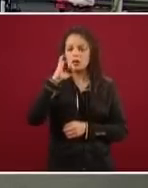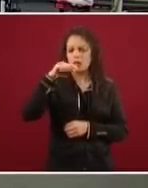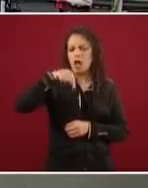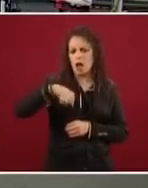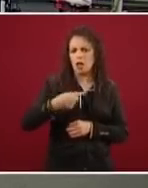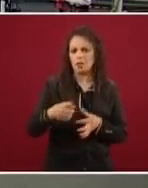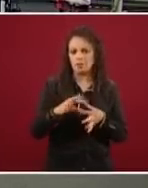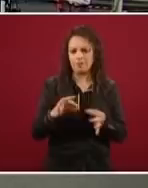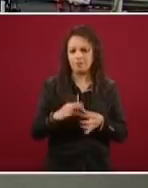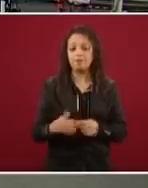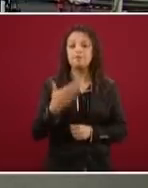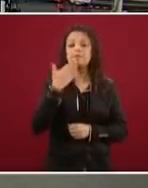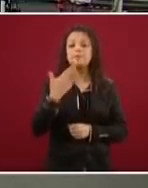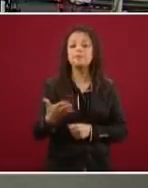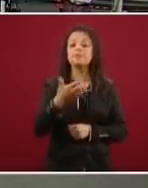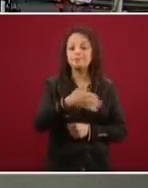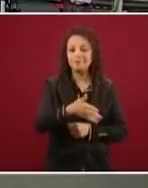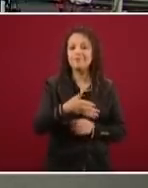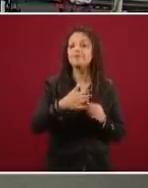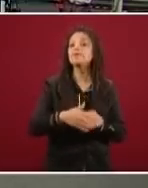vamos atrás